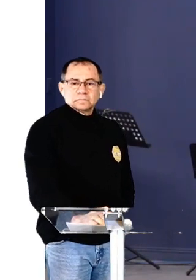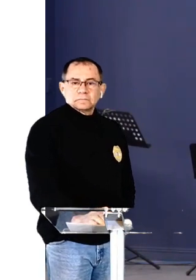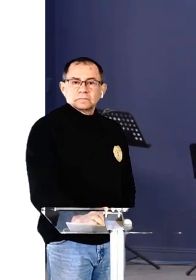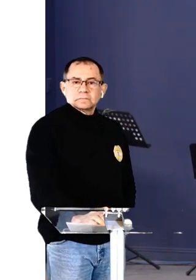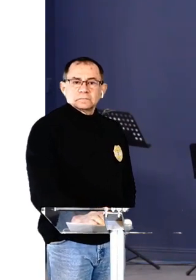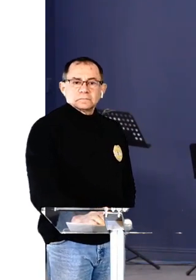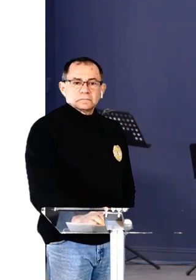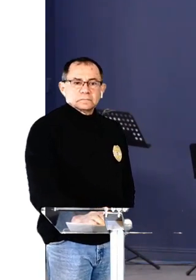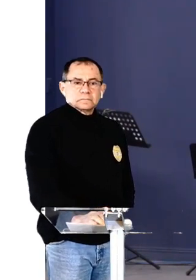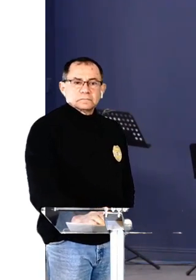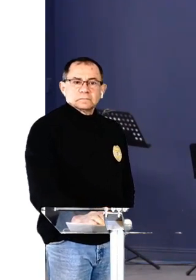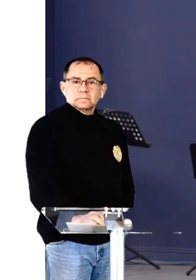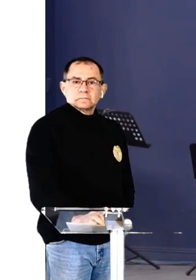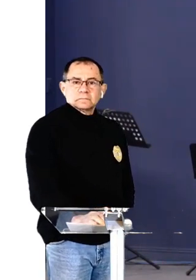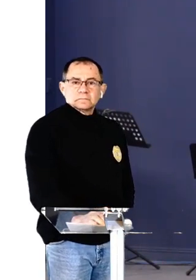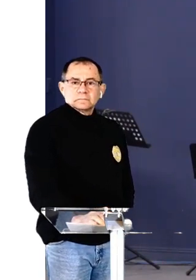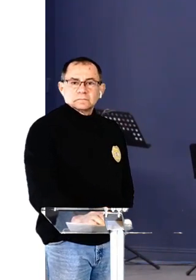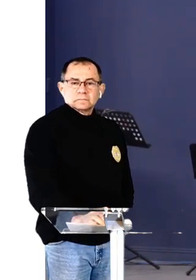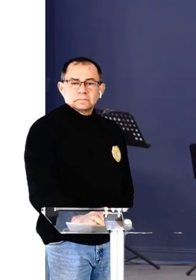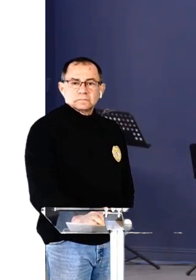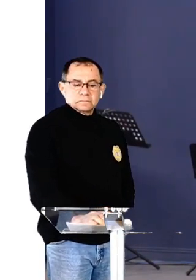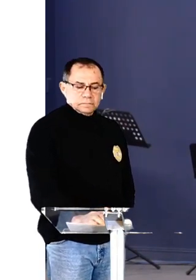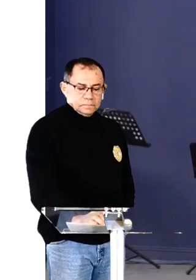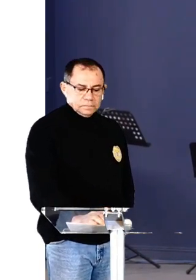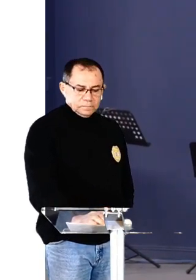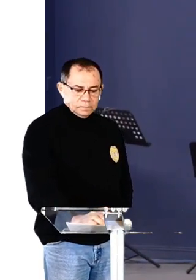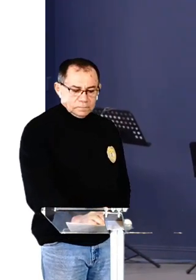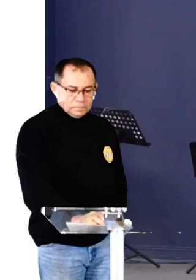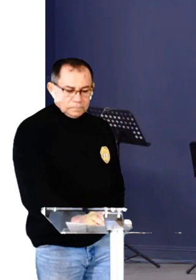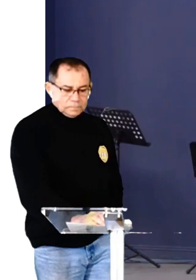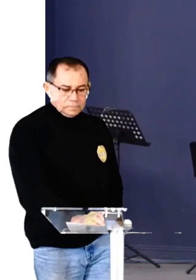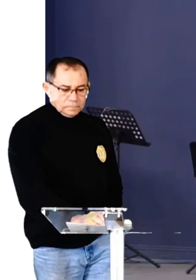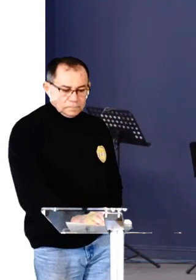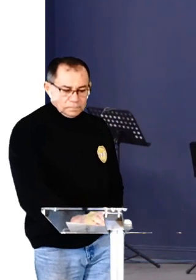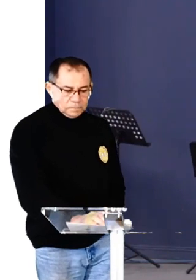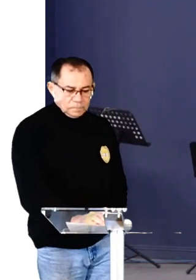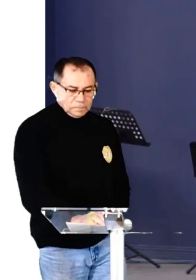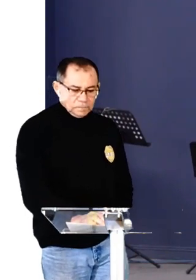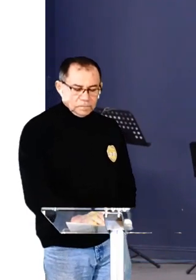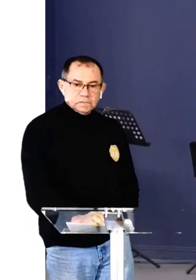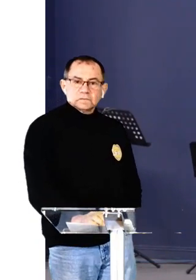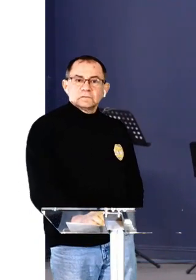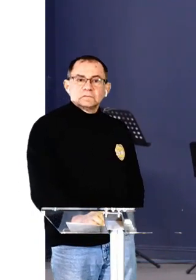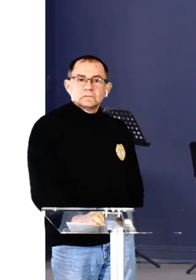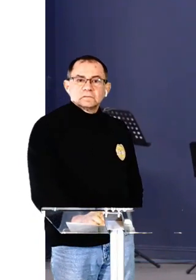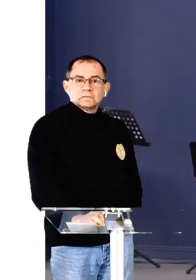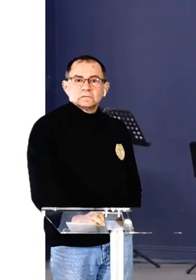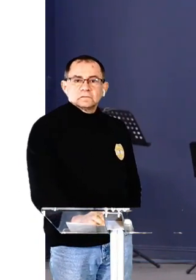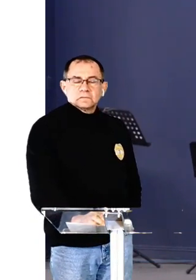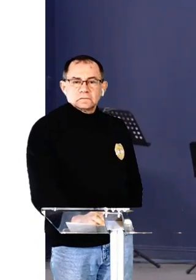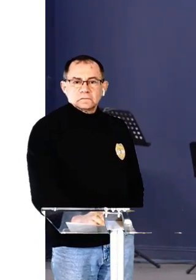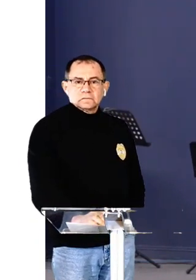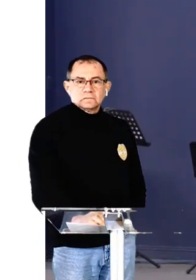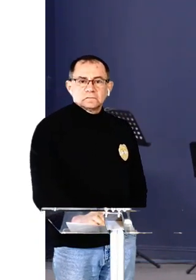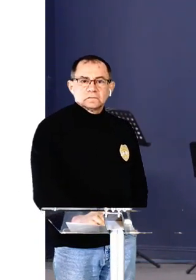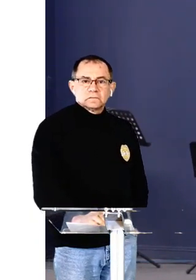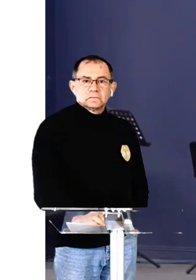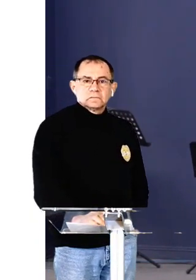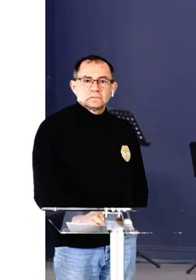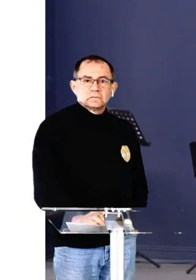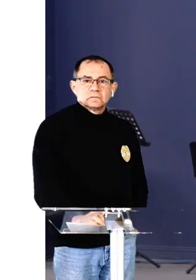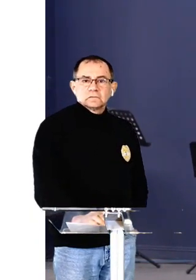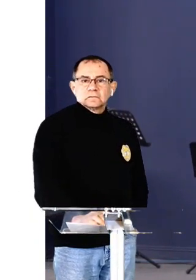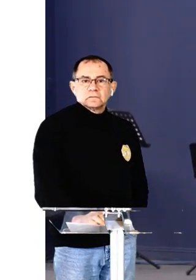Jesús Caballero. Y les manda un saludo cordial, ¿verdad? Y les da las gracias por estar aquí en este